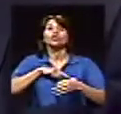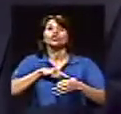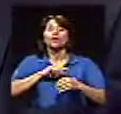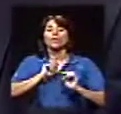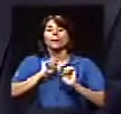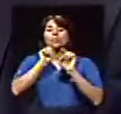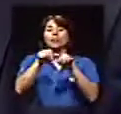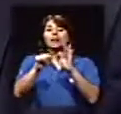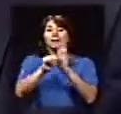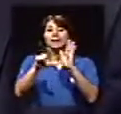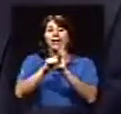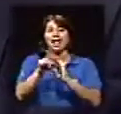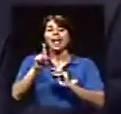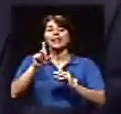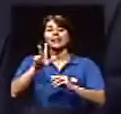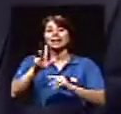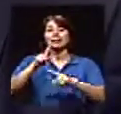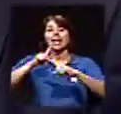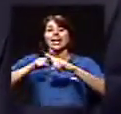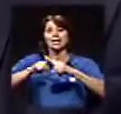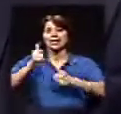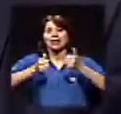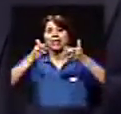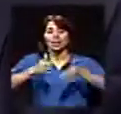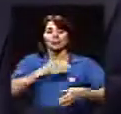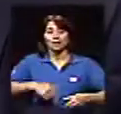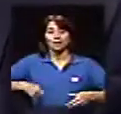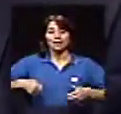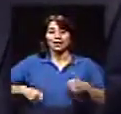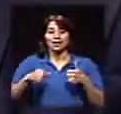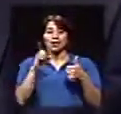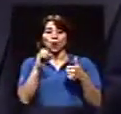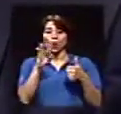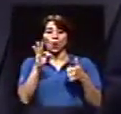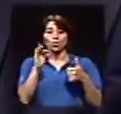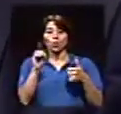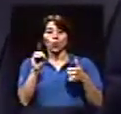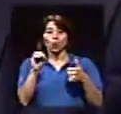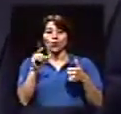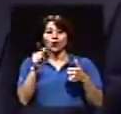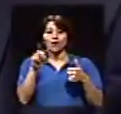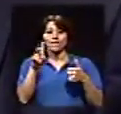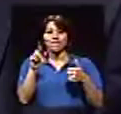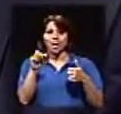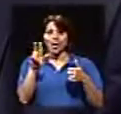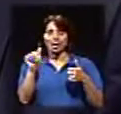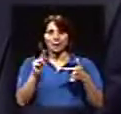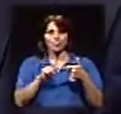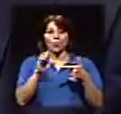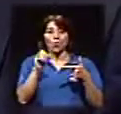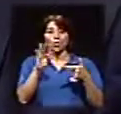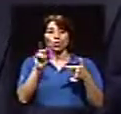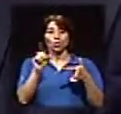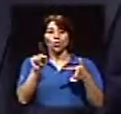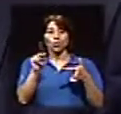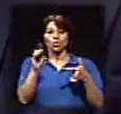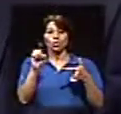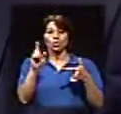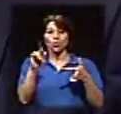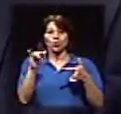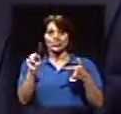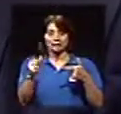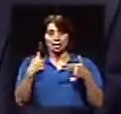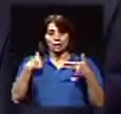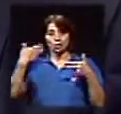presidenciales. Otto Guevara, Otón Solís y mi persona. Y los tres tenemos una responsabilidad muy grande, que es que hemos pedido el